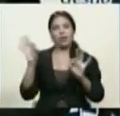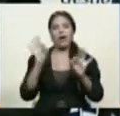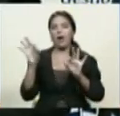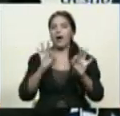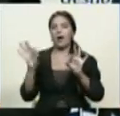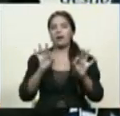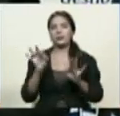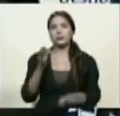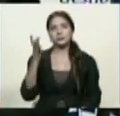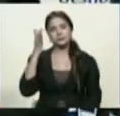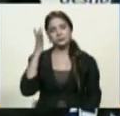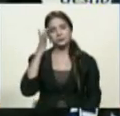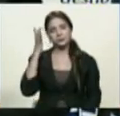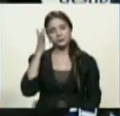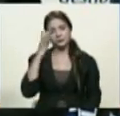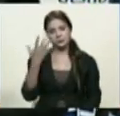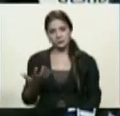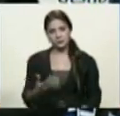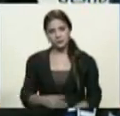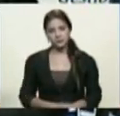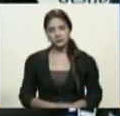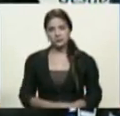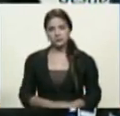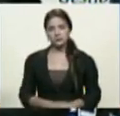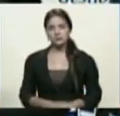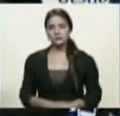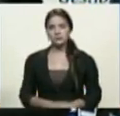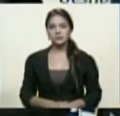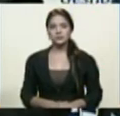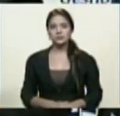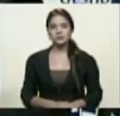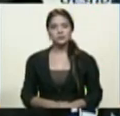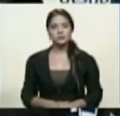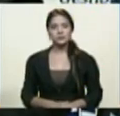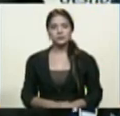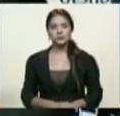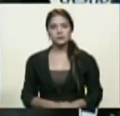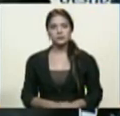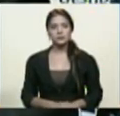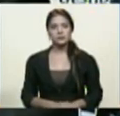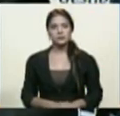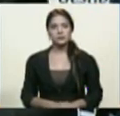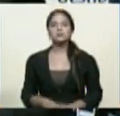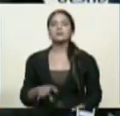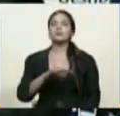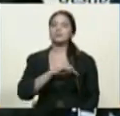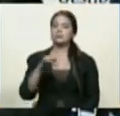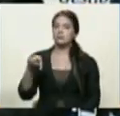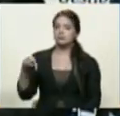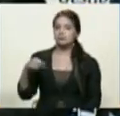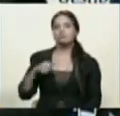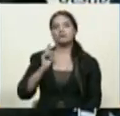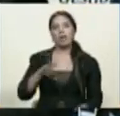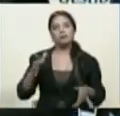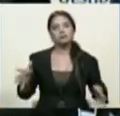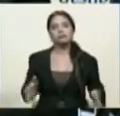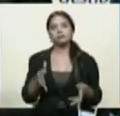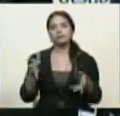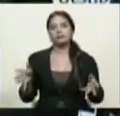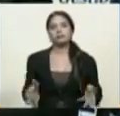teatro bufo al respecto en tal sentido vamos nosotros a reimpulsar